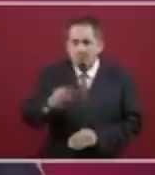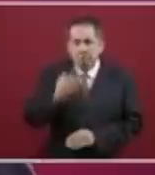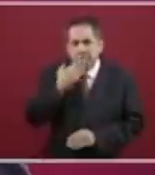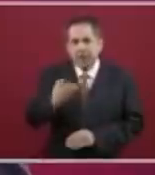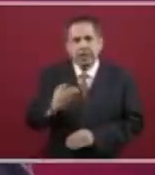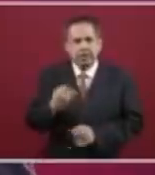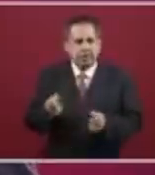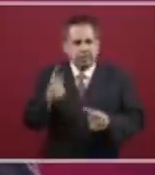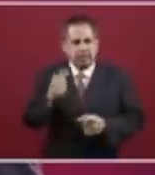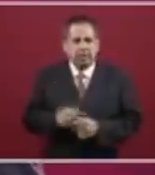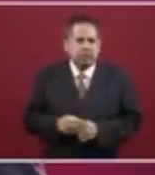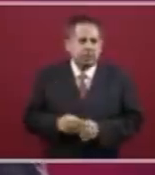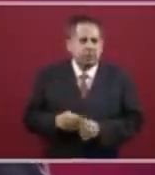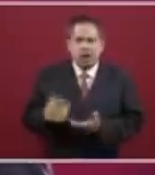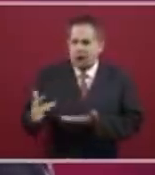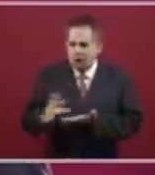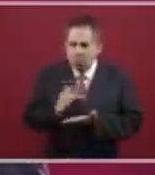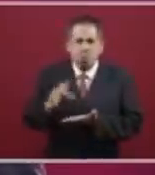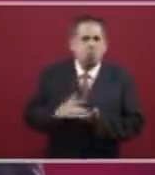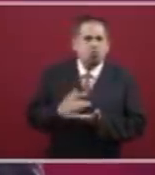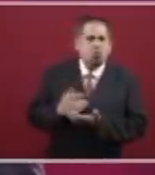Hay apoyo, hay respaldo,